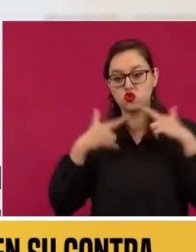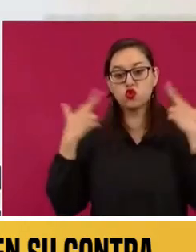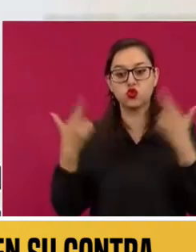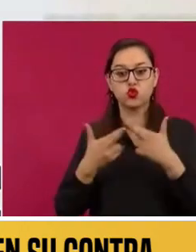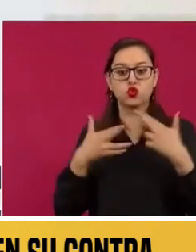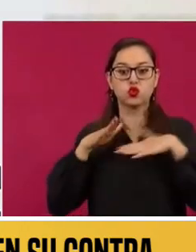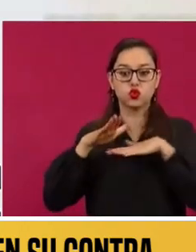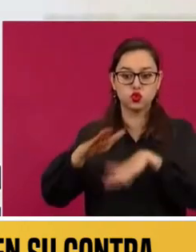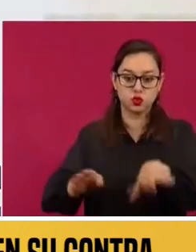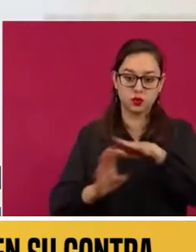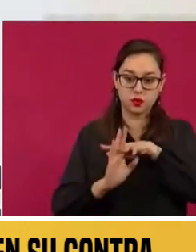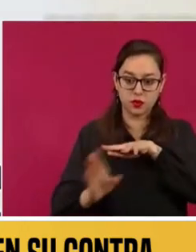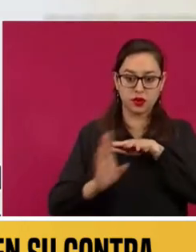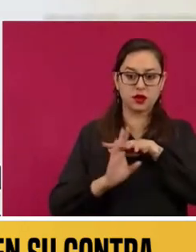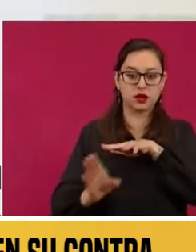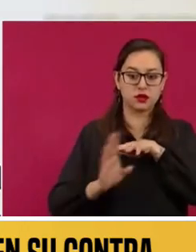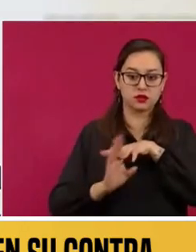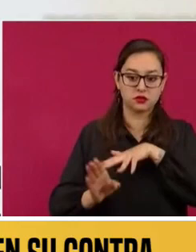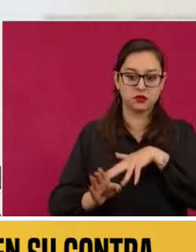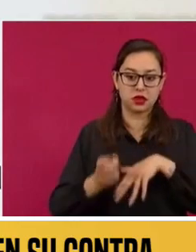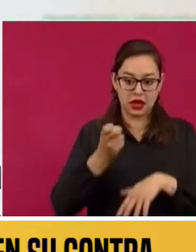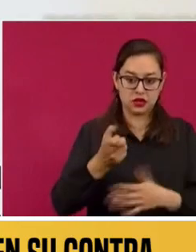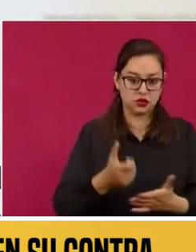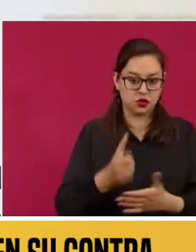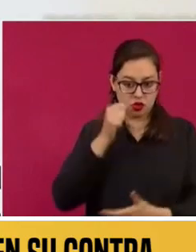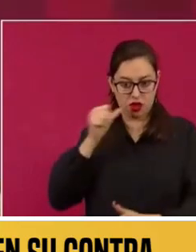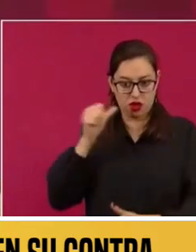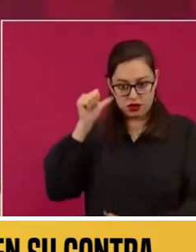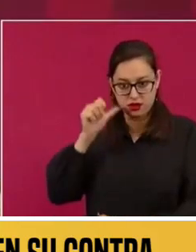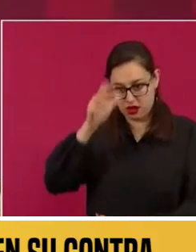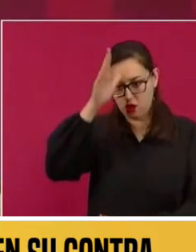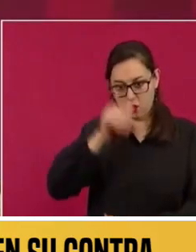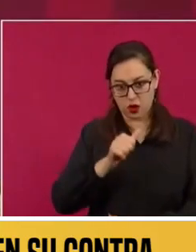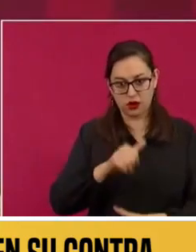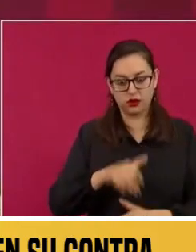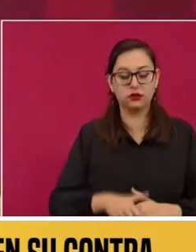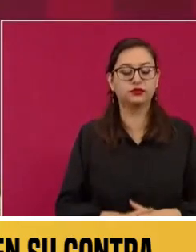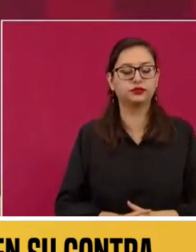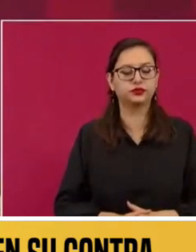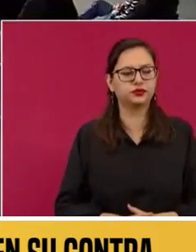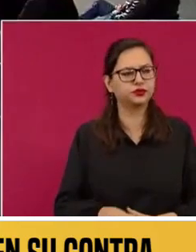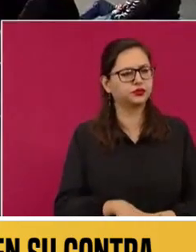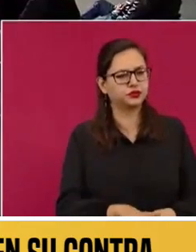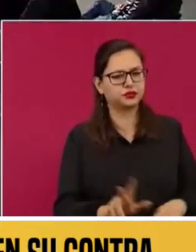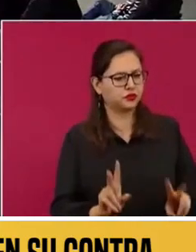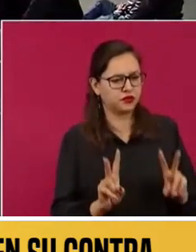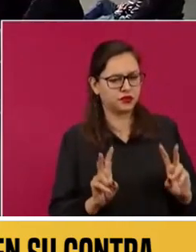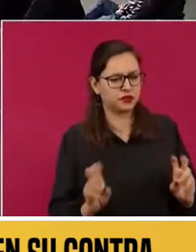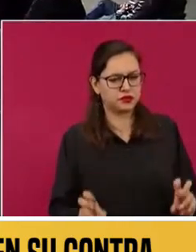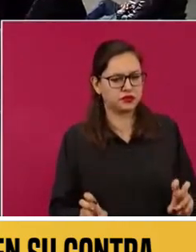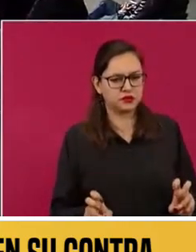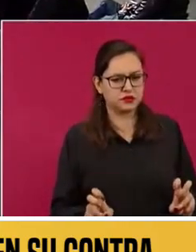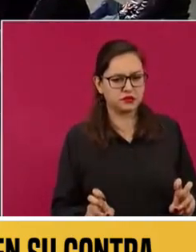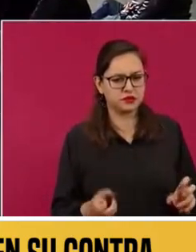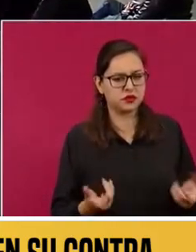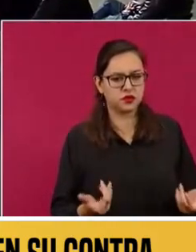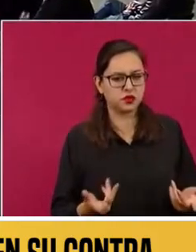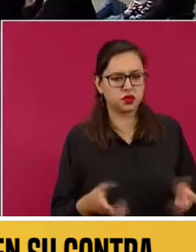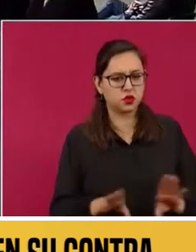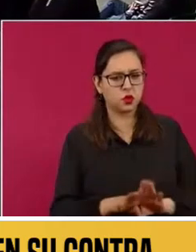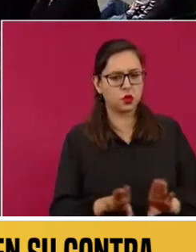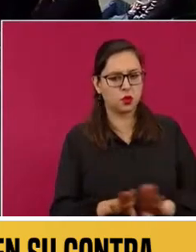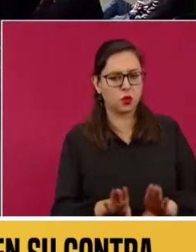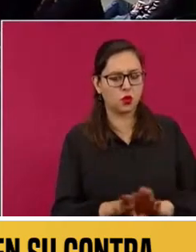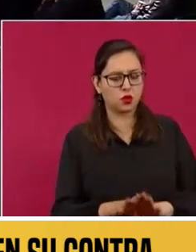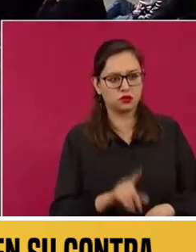tema migratorio. Fue parte de lo que tratamos ayer. Entonces, ¿no se tocó este asunto con el comentario